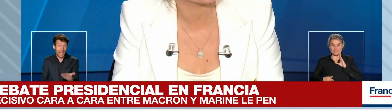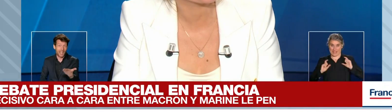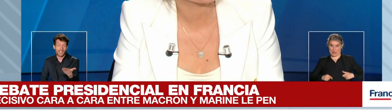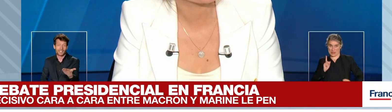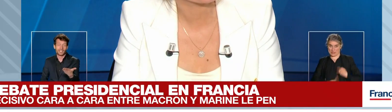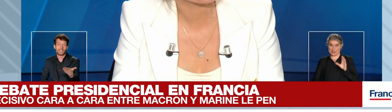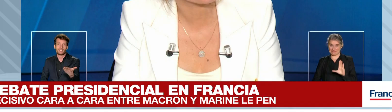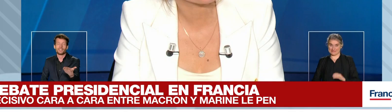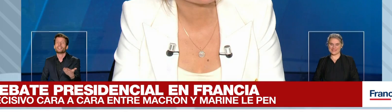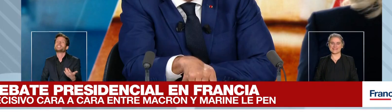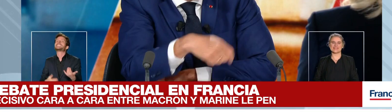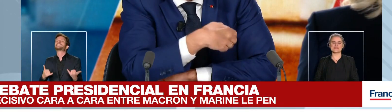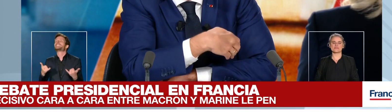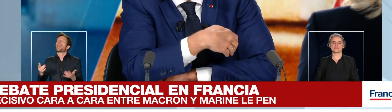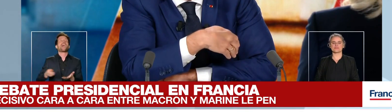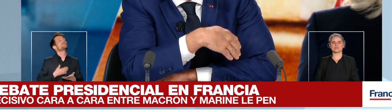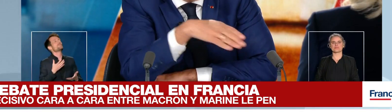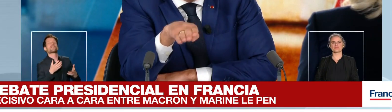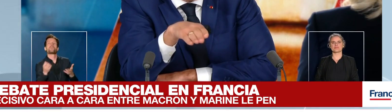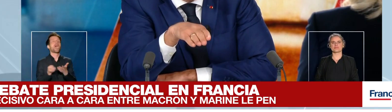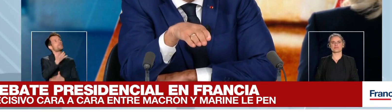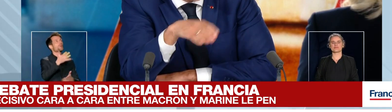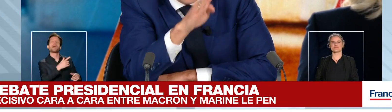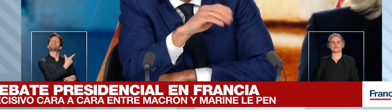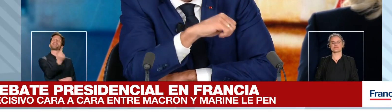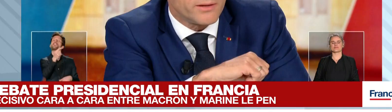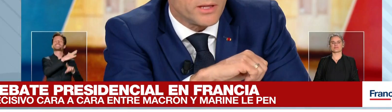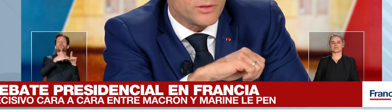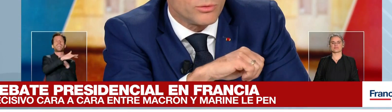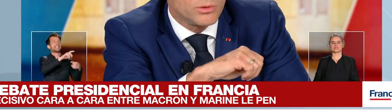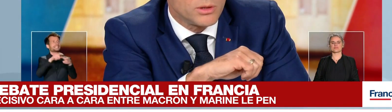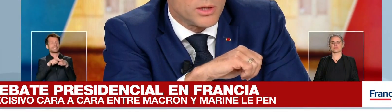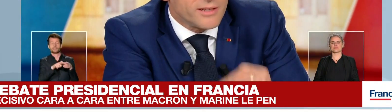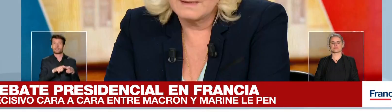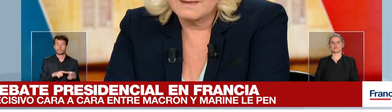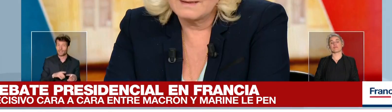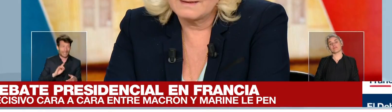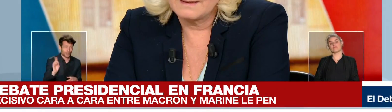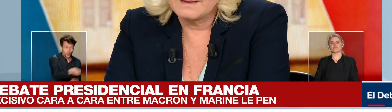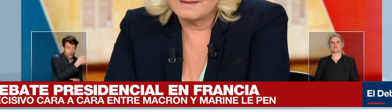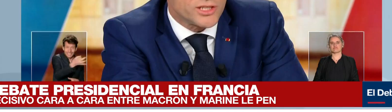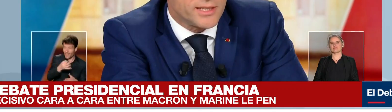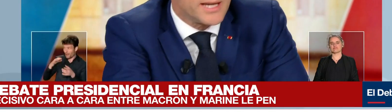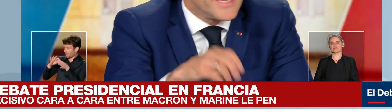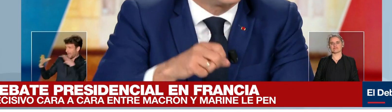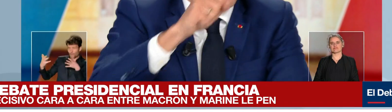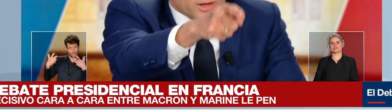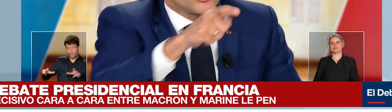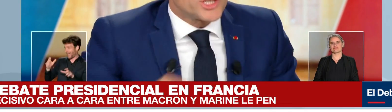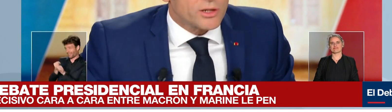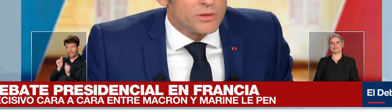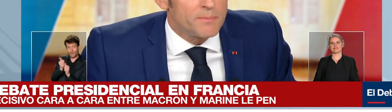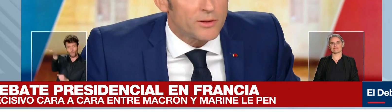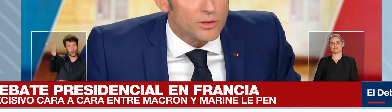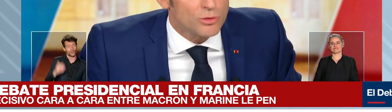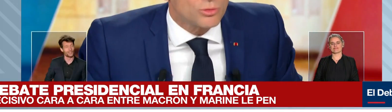decirle, no, como que aquí escuela, señor Macron. Los socios Todos dijeron que no querían trabajar con ustedes, la